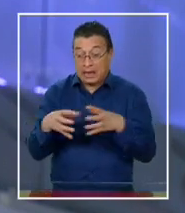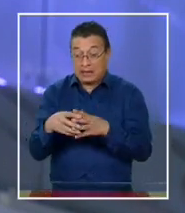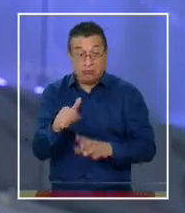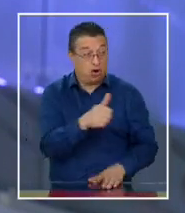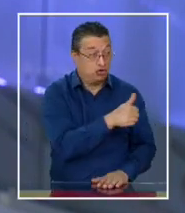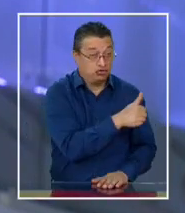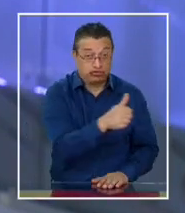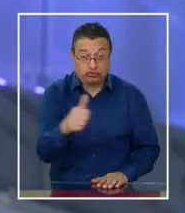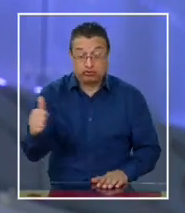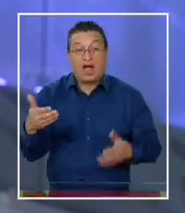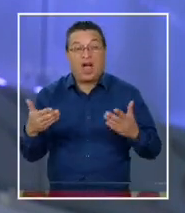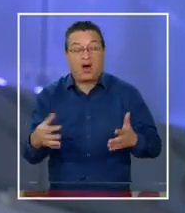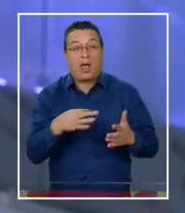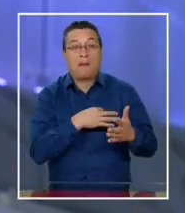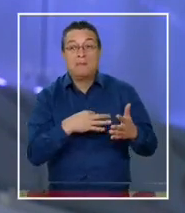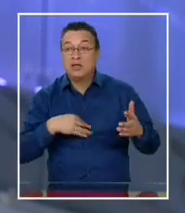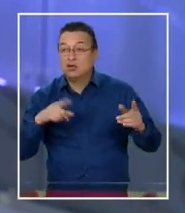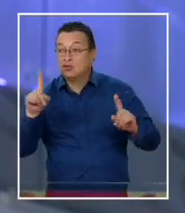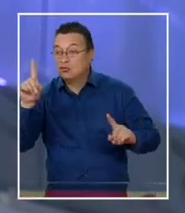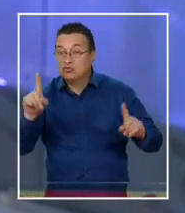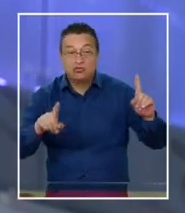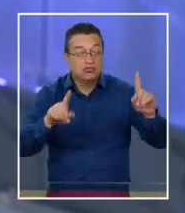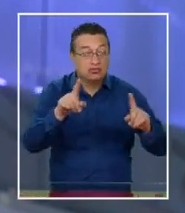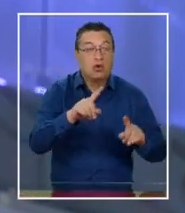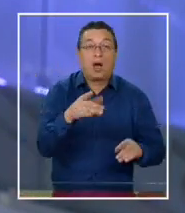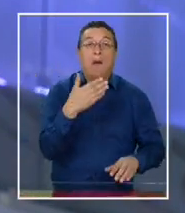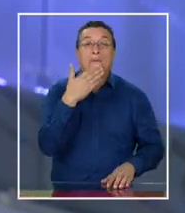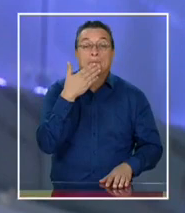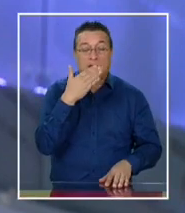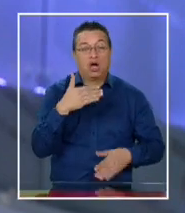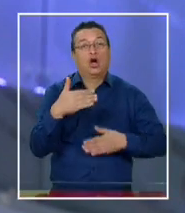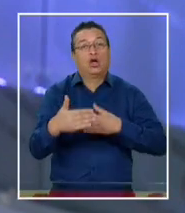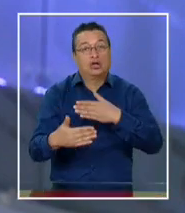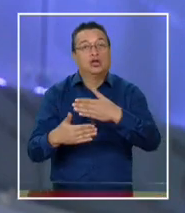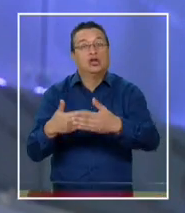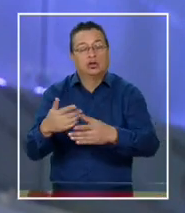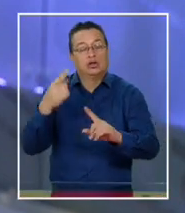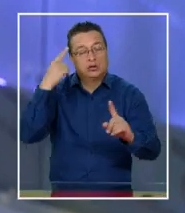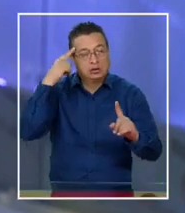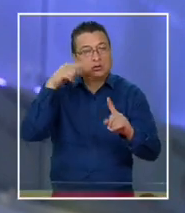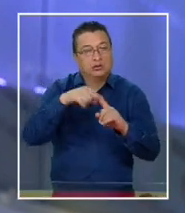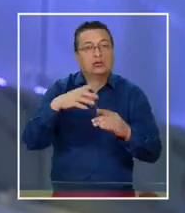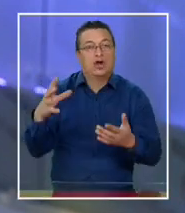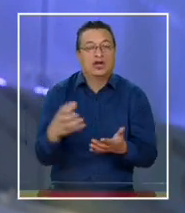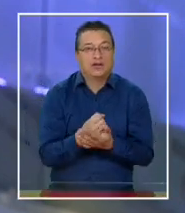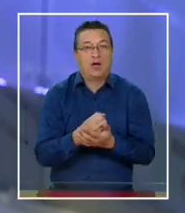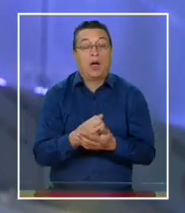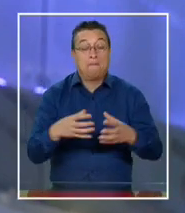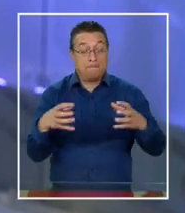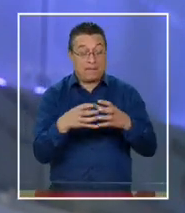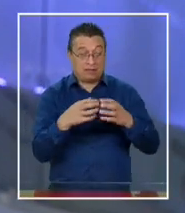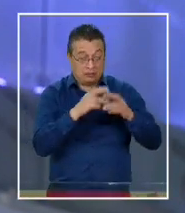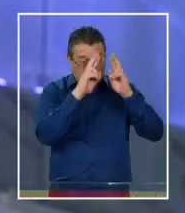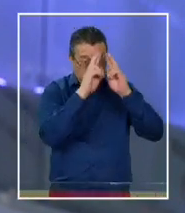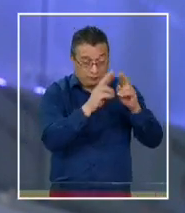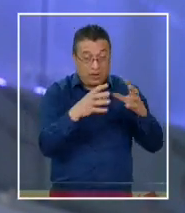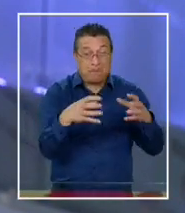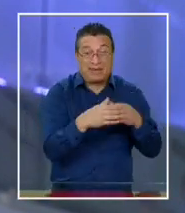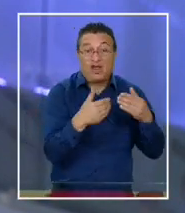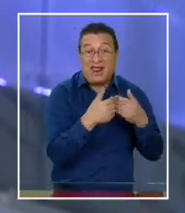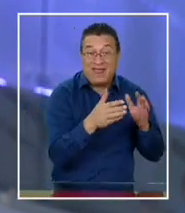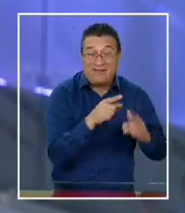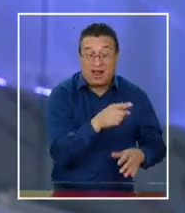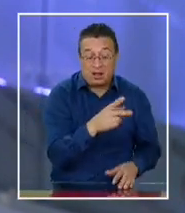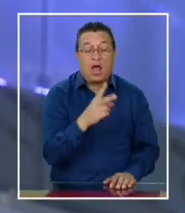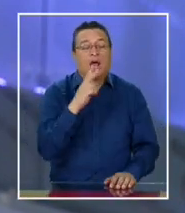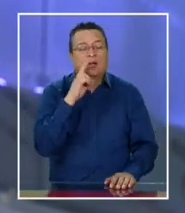se armó aquí ministro más ministros menos vamos a estar en mejor condiciones de lograr ese objetivo Y eso para un partido emblemático del gobierno como el partido